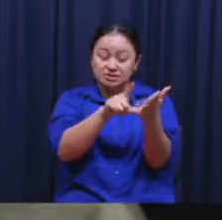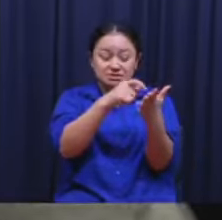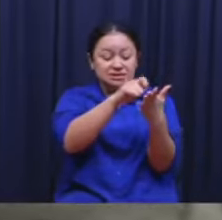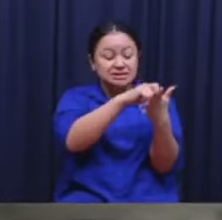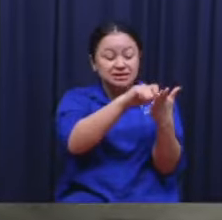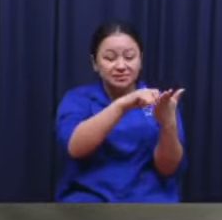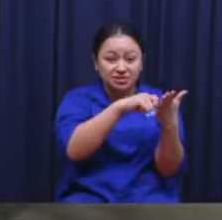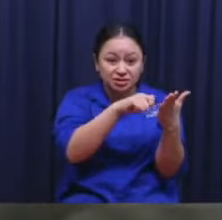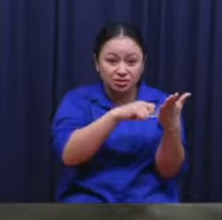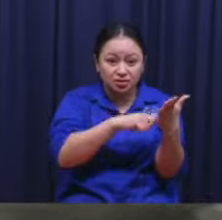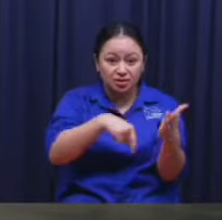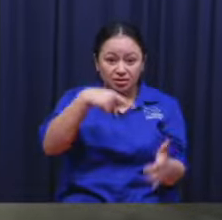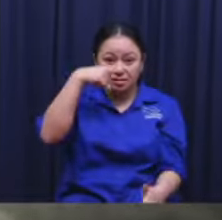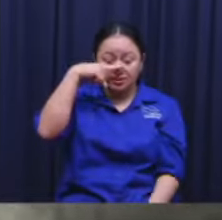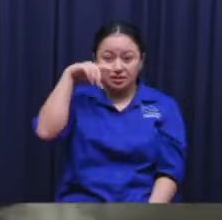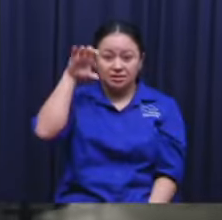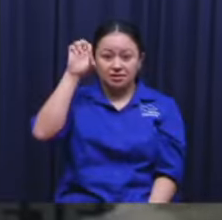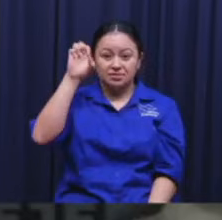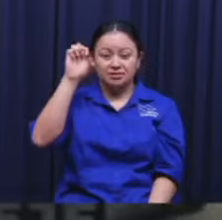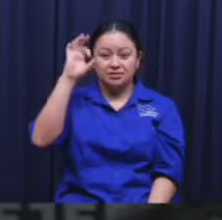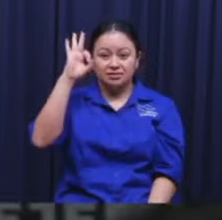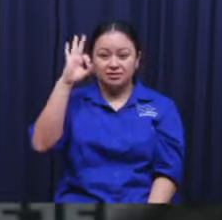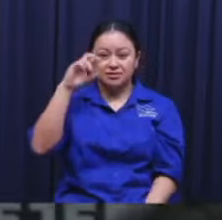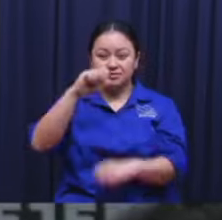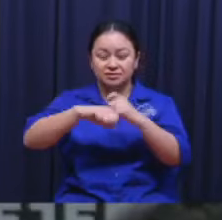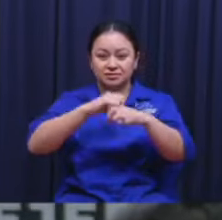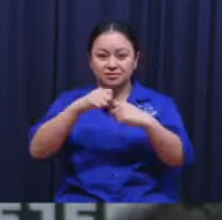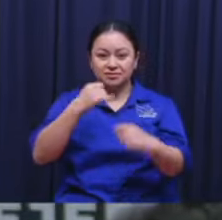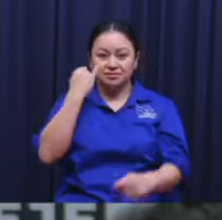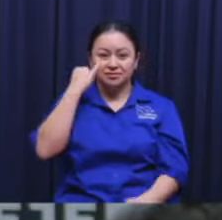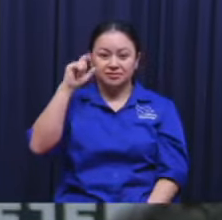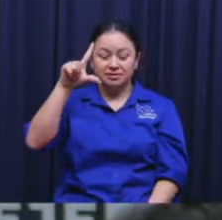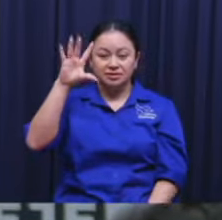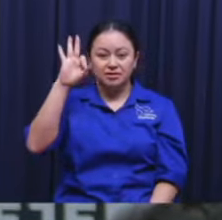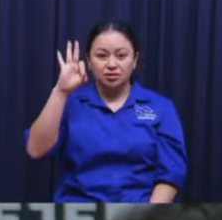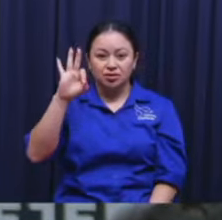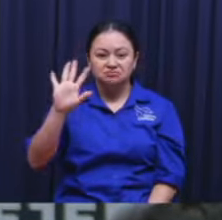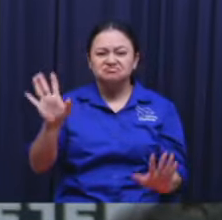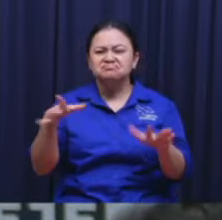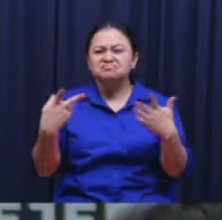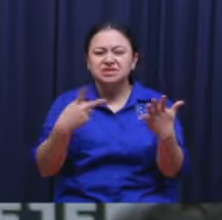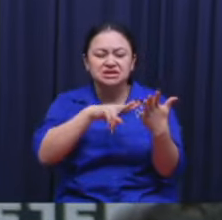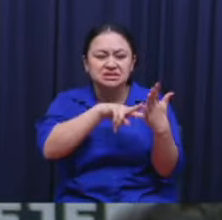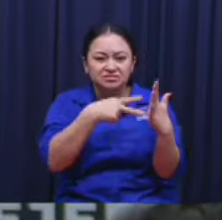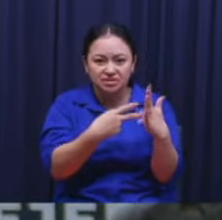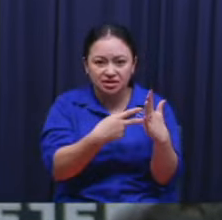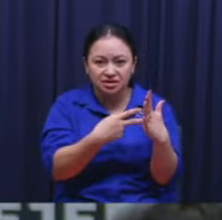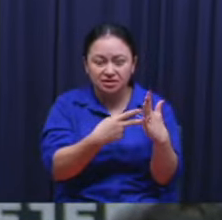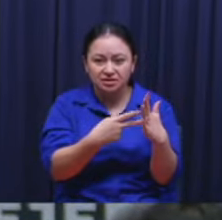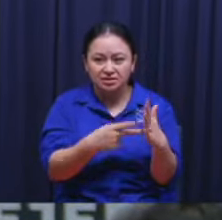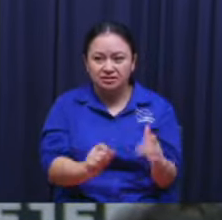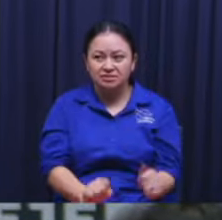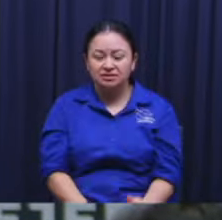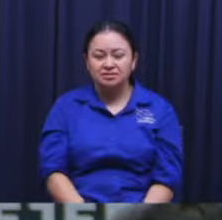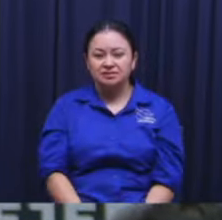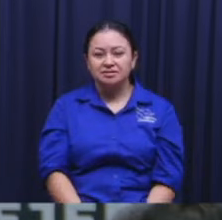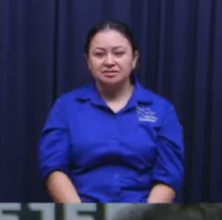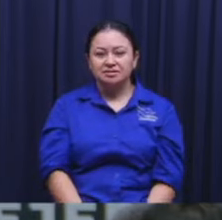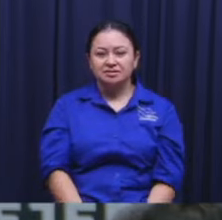Teófilo. Usted sabe qué quiere decir Teófilo, ¿ah? ¿Qué quiere decir? ¿Qué quiere